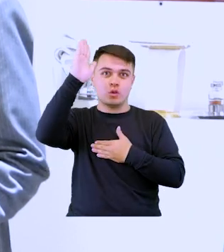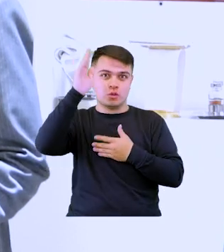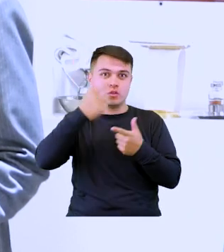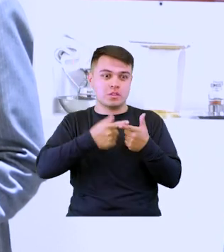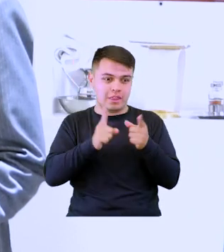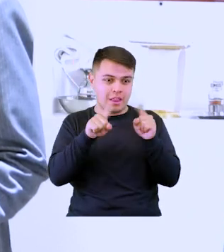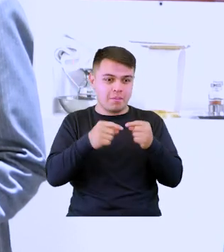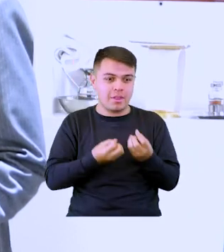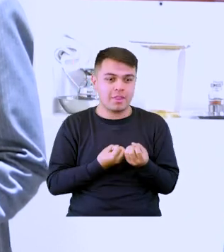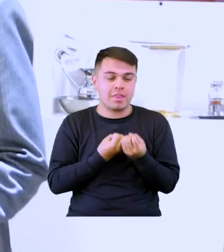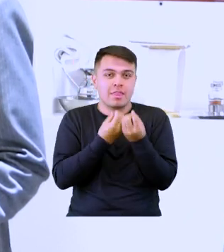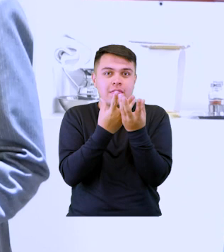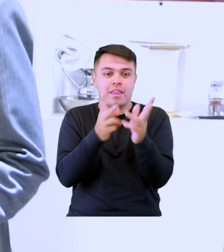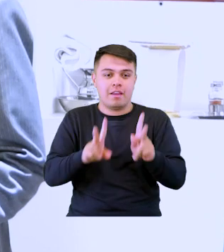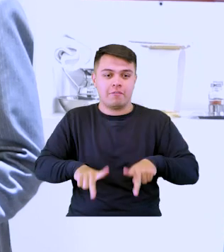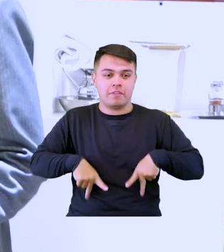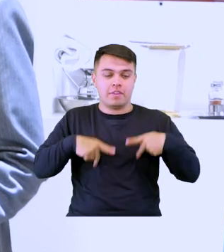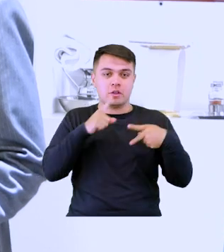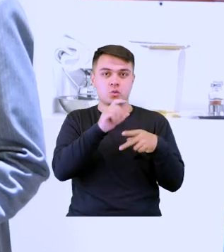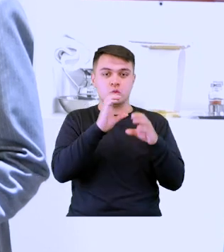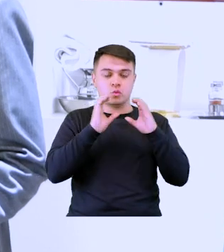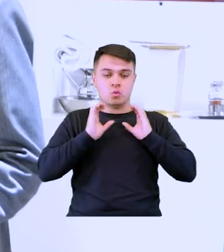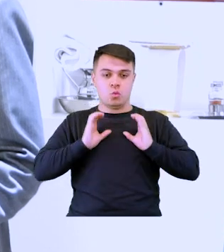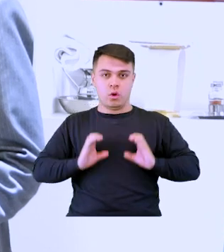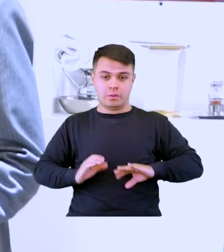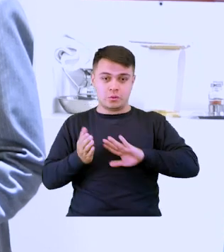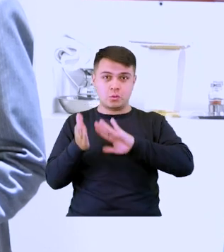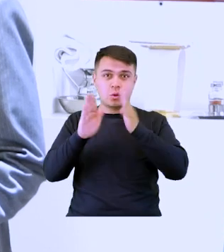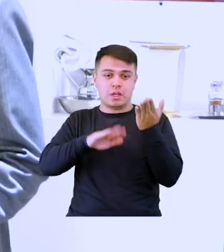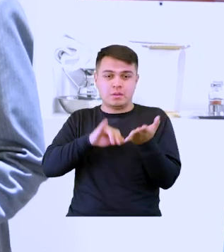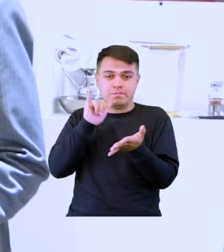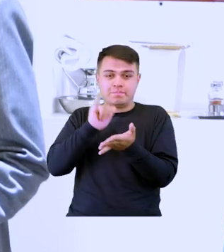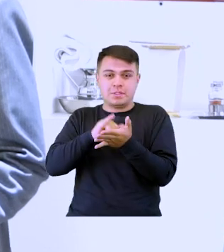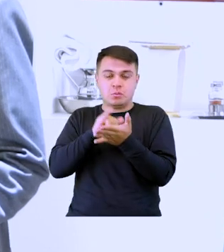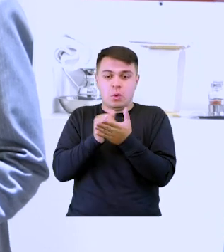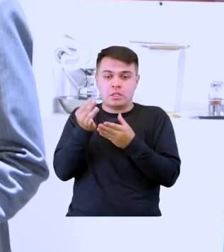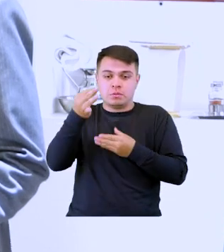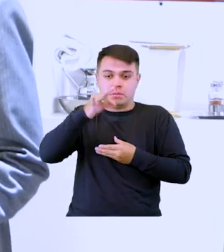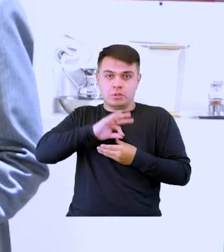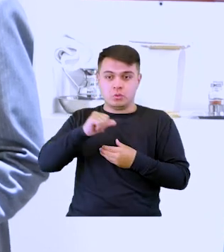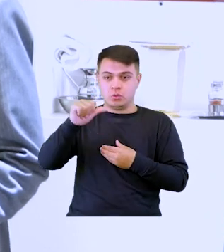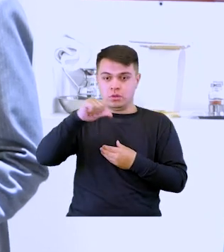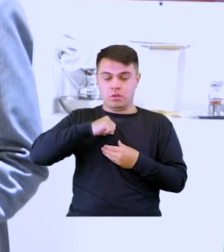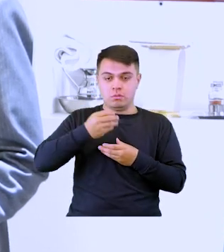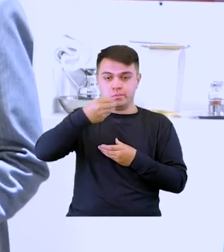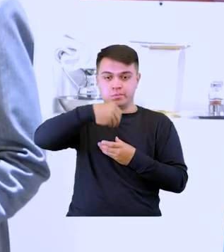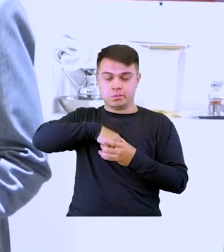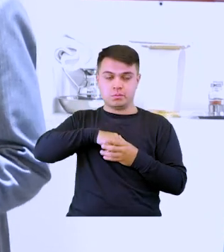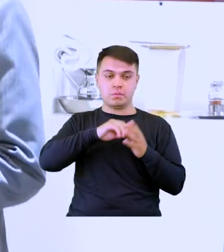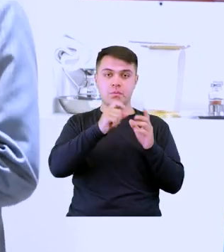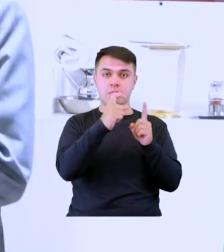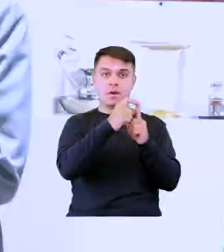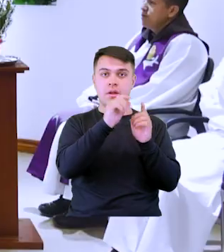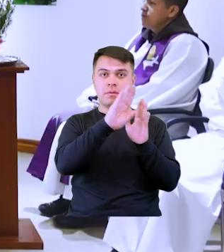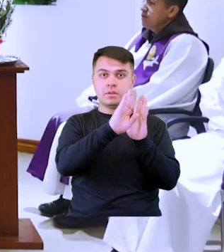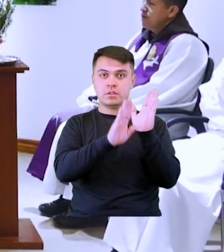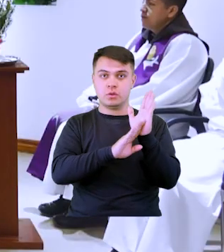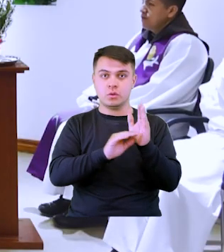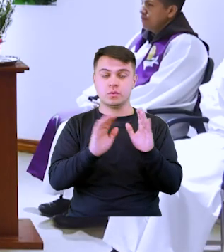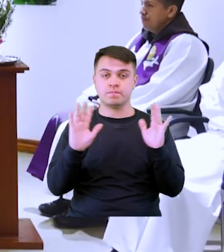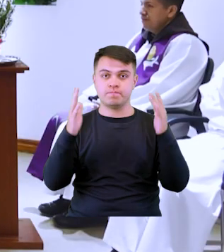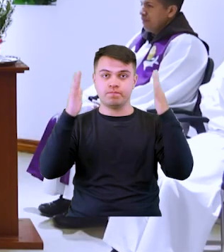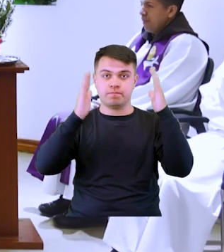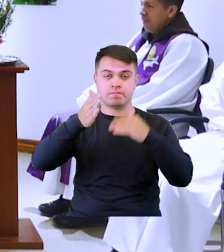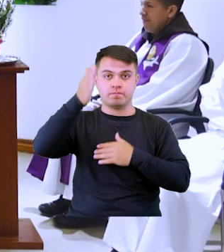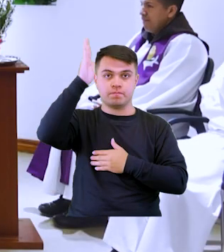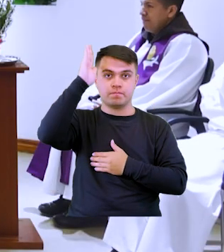dará vida a sus cuerpos mortales por el mismo Espíritu que habita en ustedes. Palabra de Dios. Te alabamos,